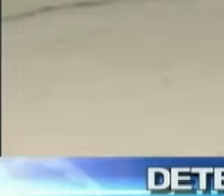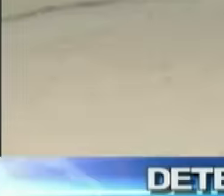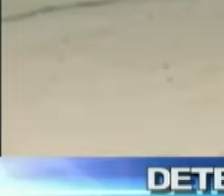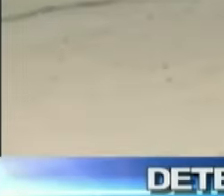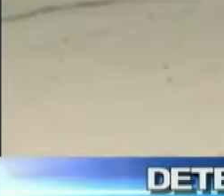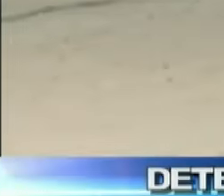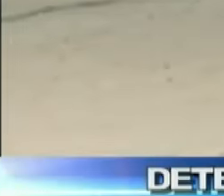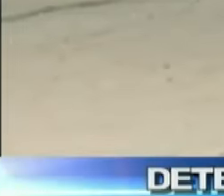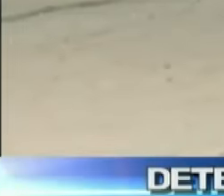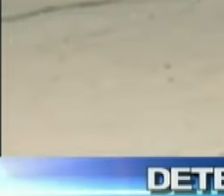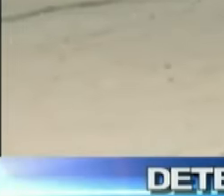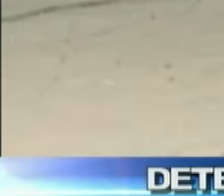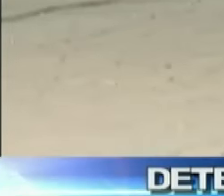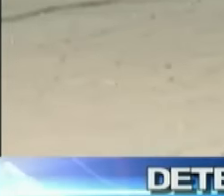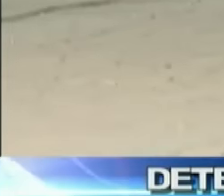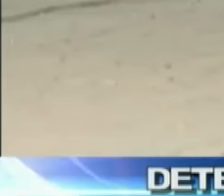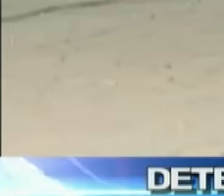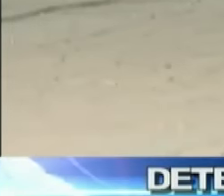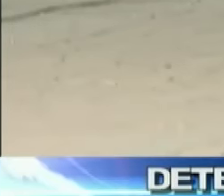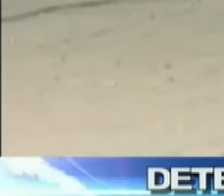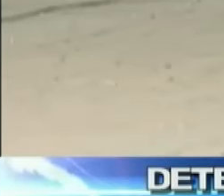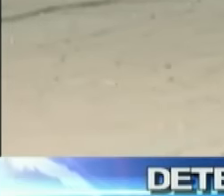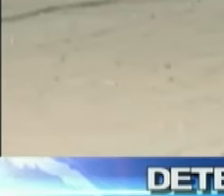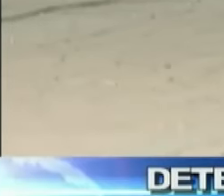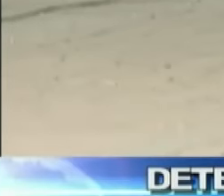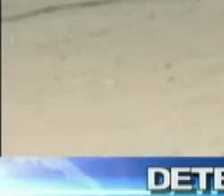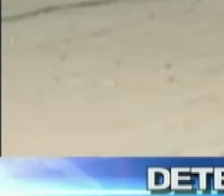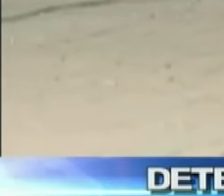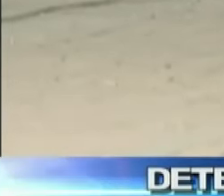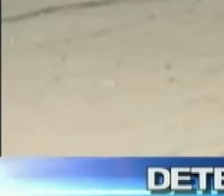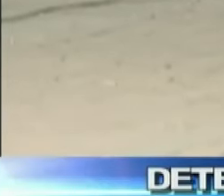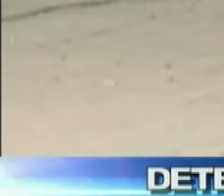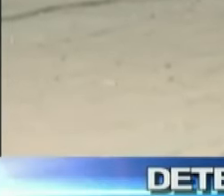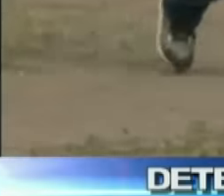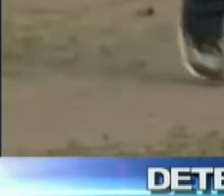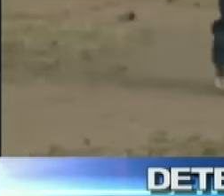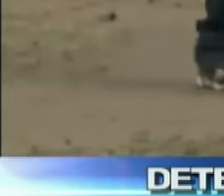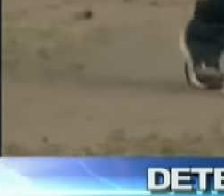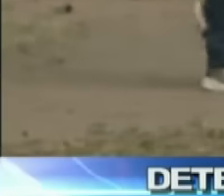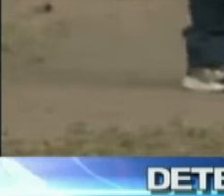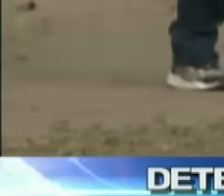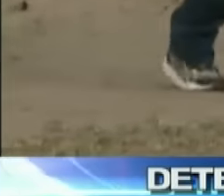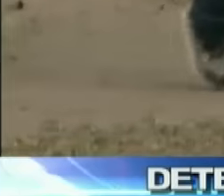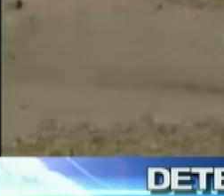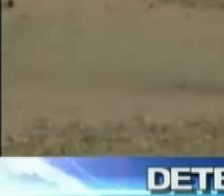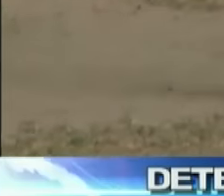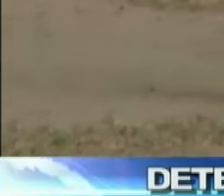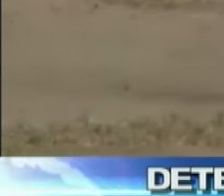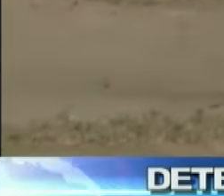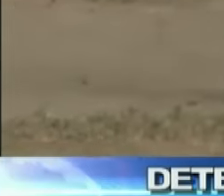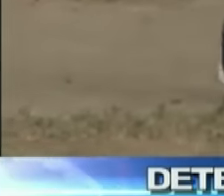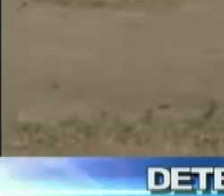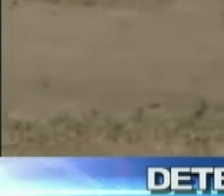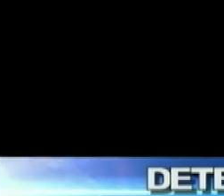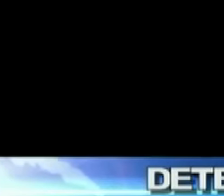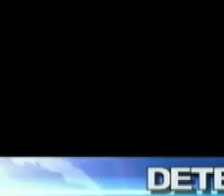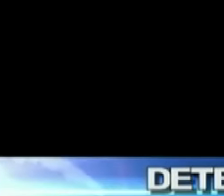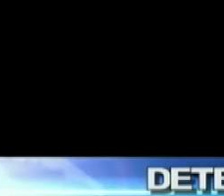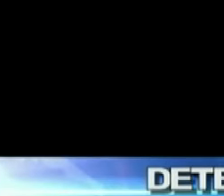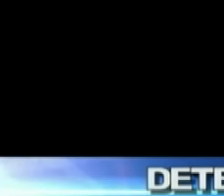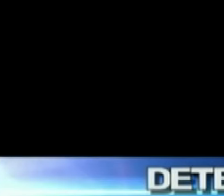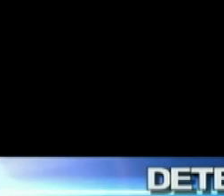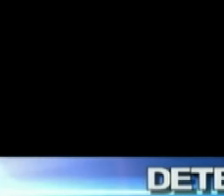También un funcionario de la fiscalía quedó detenido porque estaría implicado en un caso de extorsión. Él habría concretado